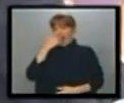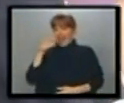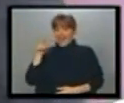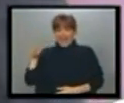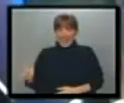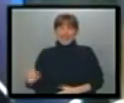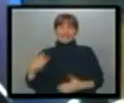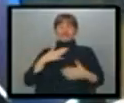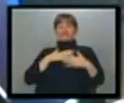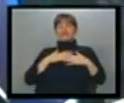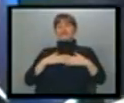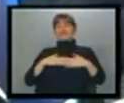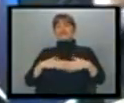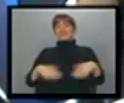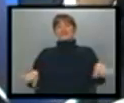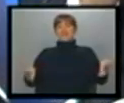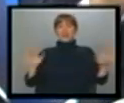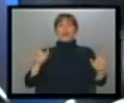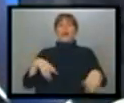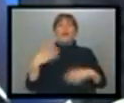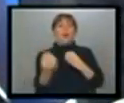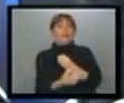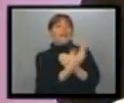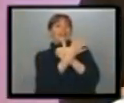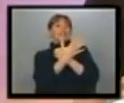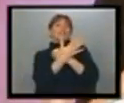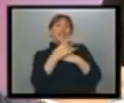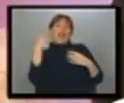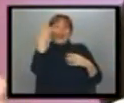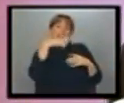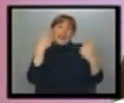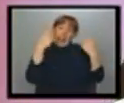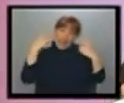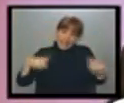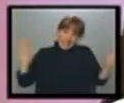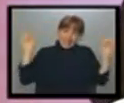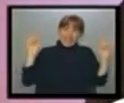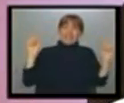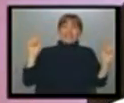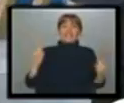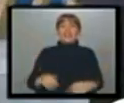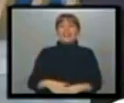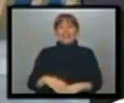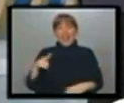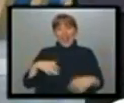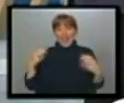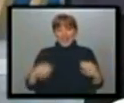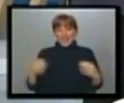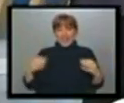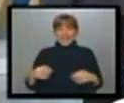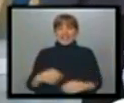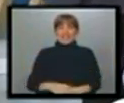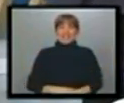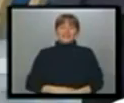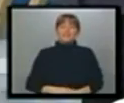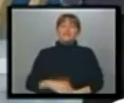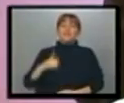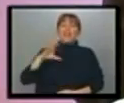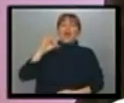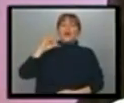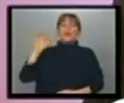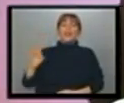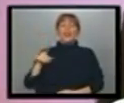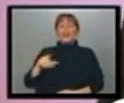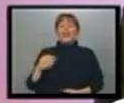Bueno, hoy se lo ve tranquilo. Cuando llegue la factura, por ahí es otro rostro. Es otro pero rostro, pero por tranquilo. Hoy estamos bien, estamos bien. ¿Cómo tranquilo andas? Y feliz. Bueno, Claudio, ¿qué tenemos para hoy?